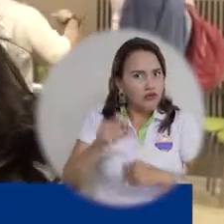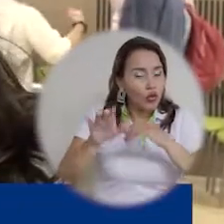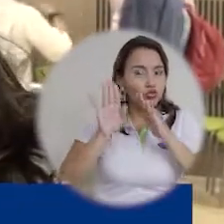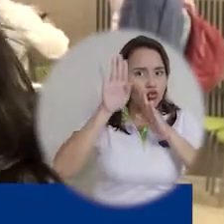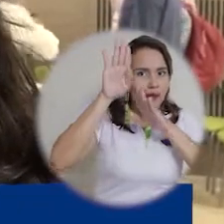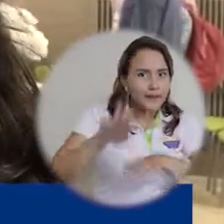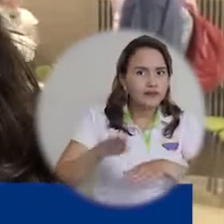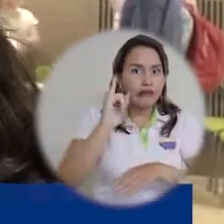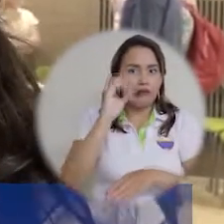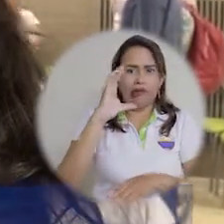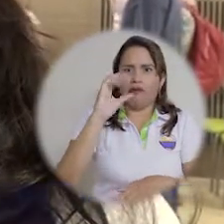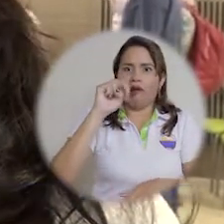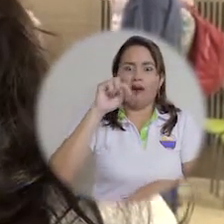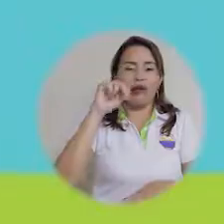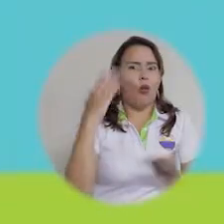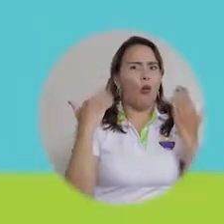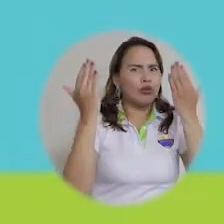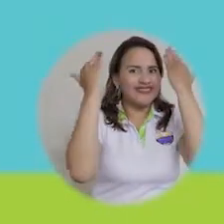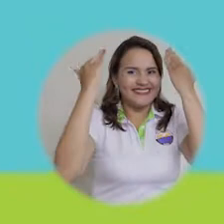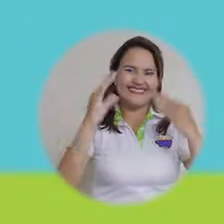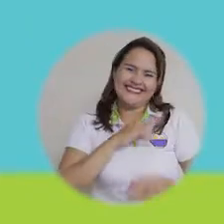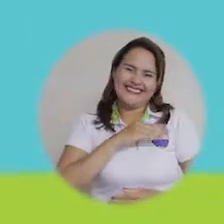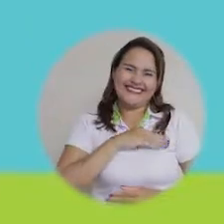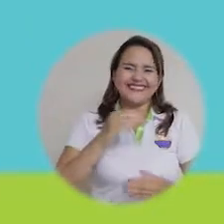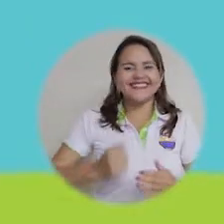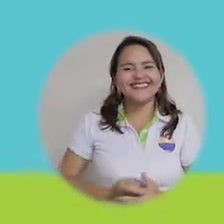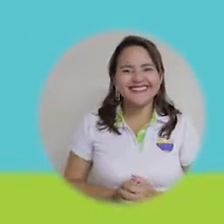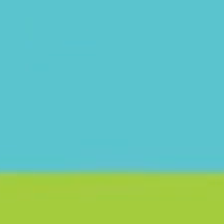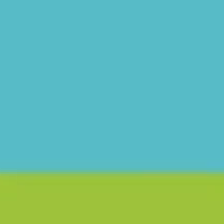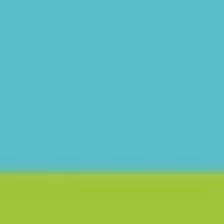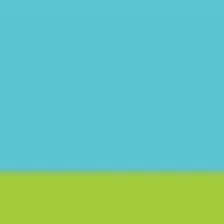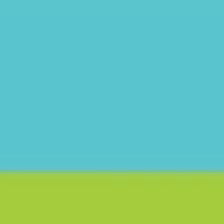representante del ICAN aquí en nuestra institución.